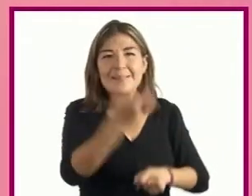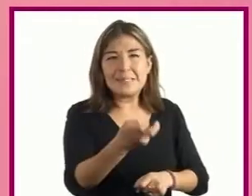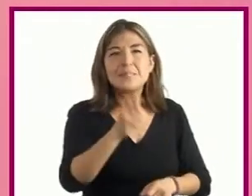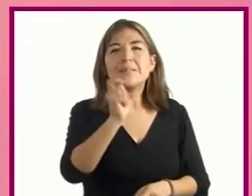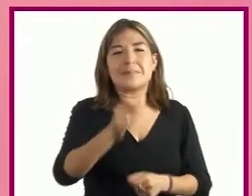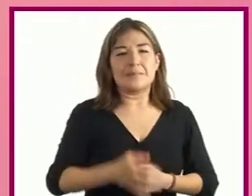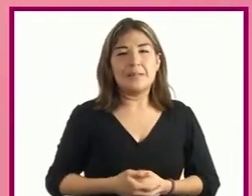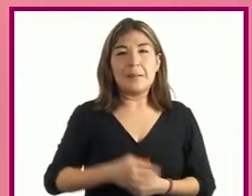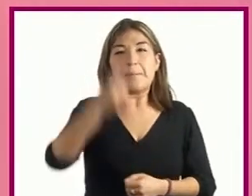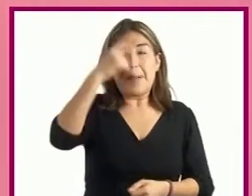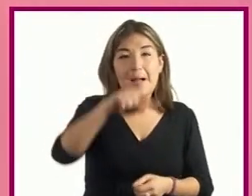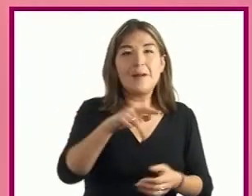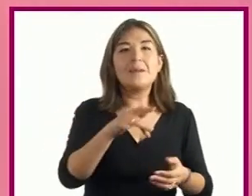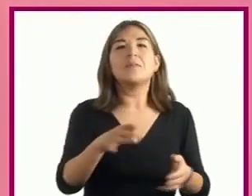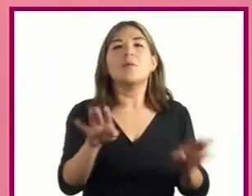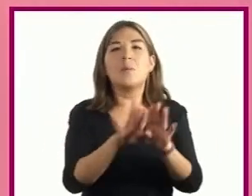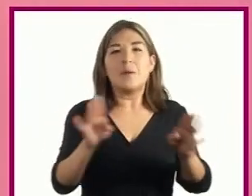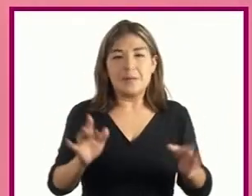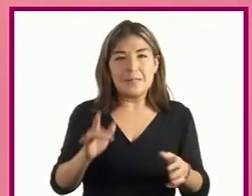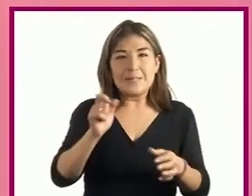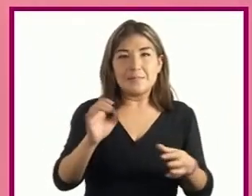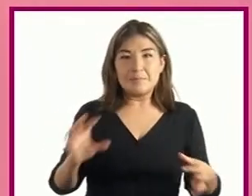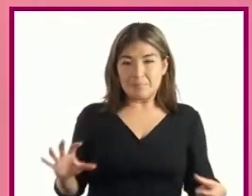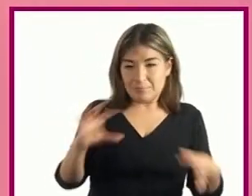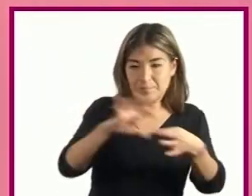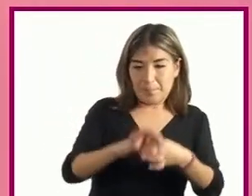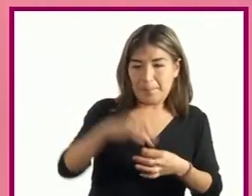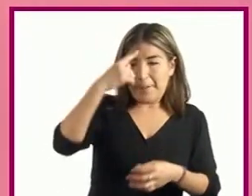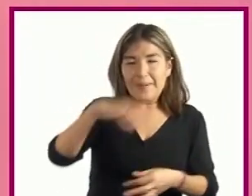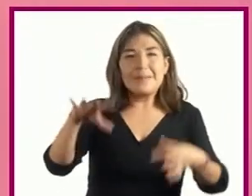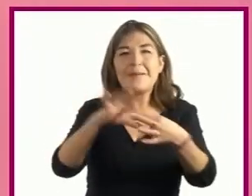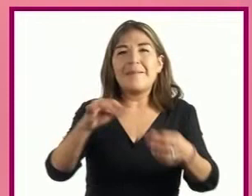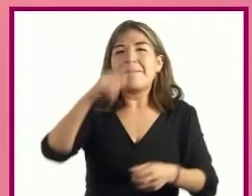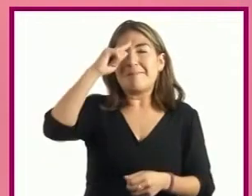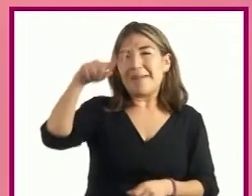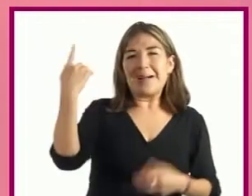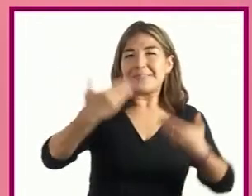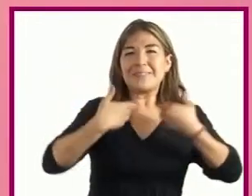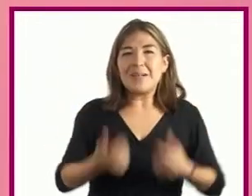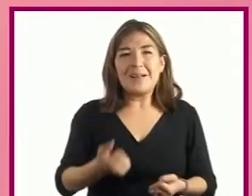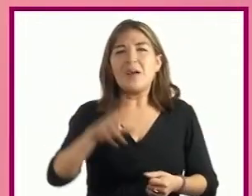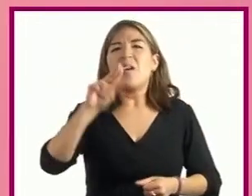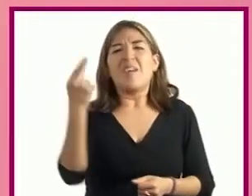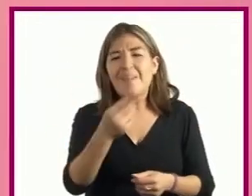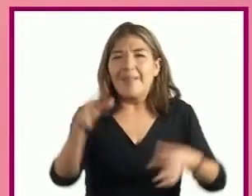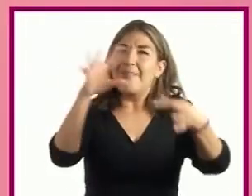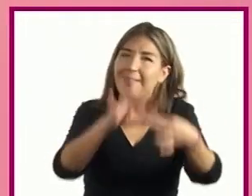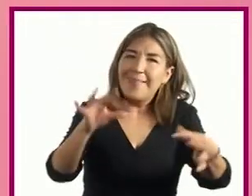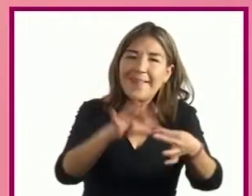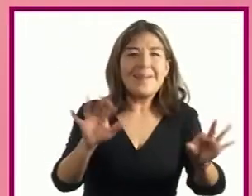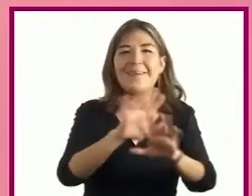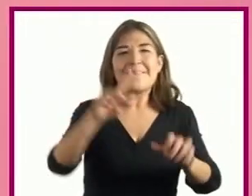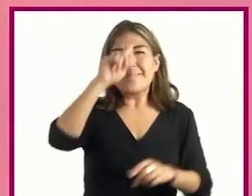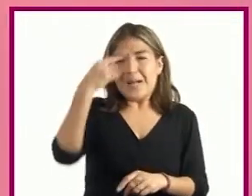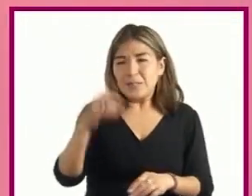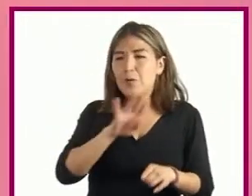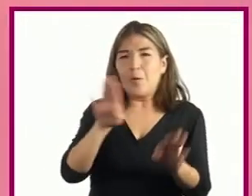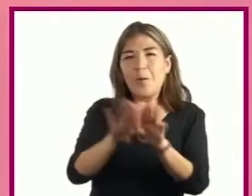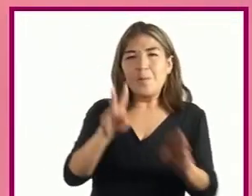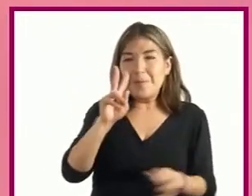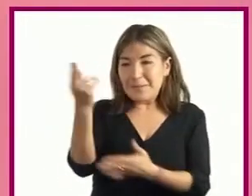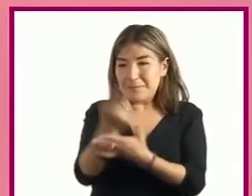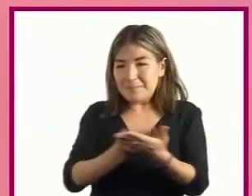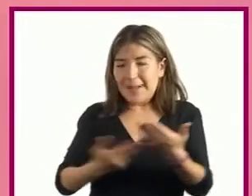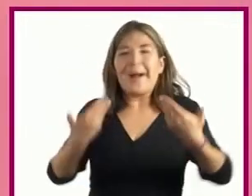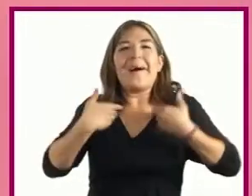que apoyen a la narración y que no se tenga que explicar. El espacio físico tiene que enfatizar, en